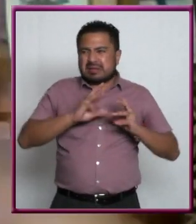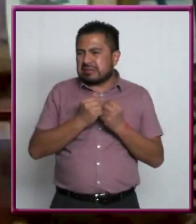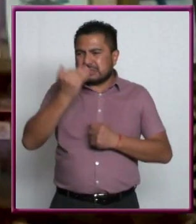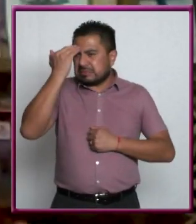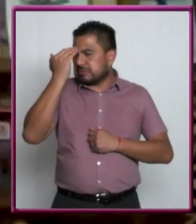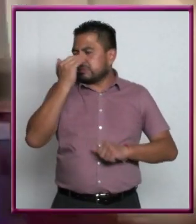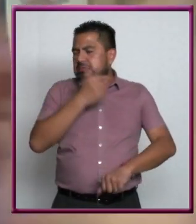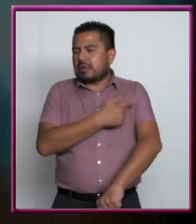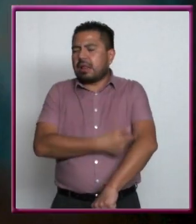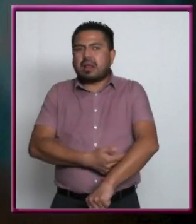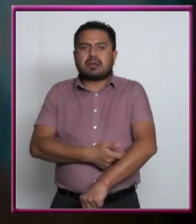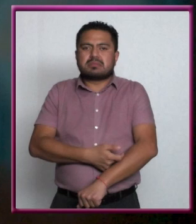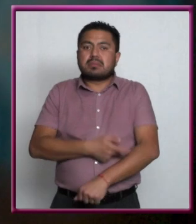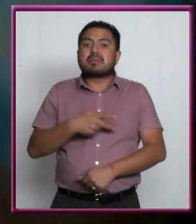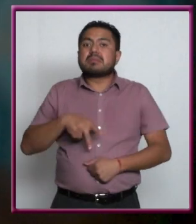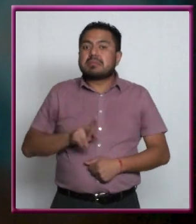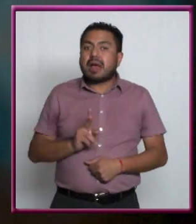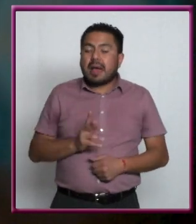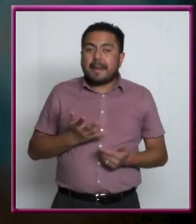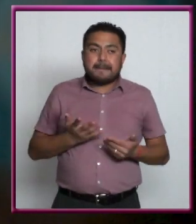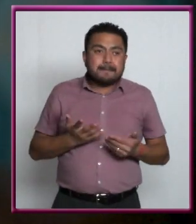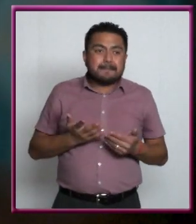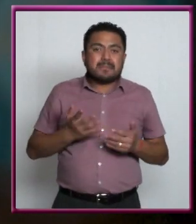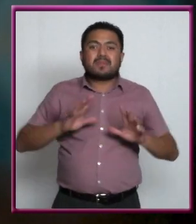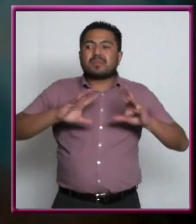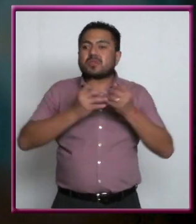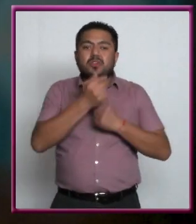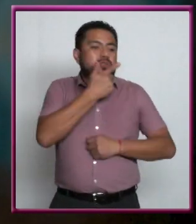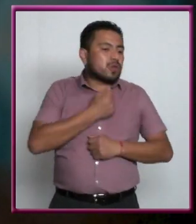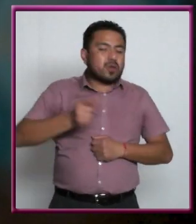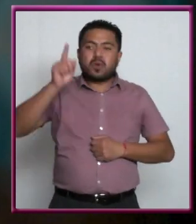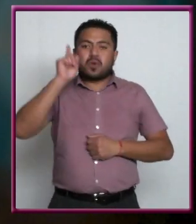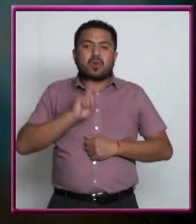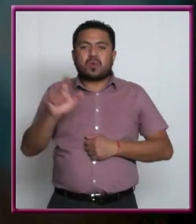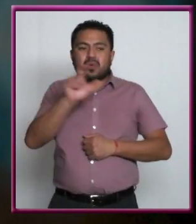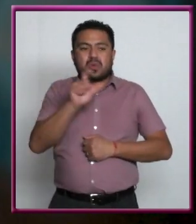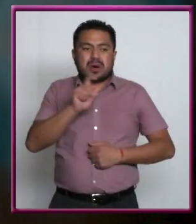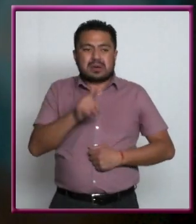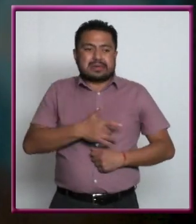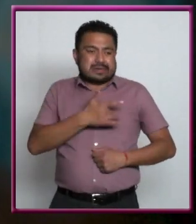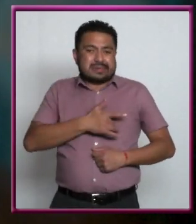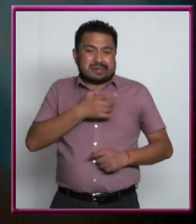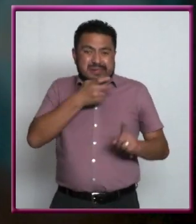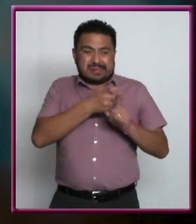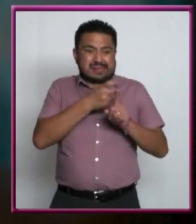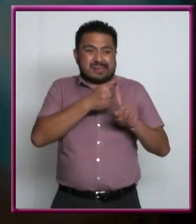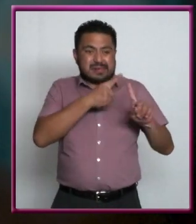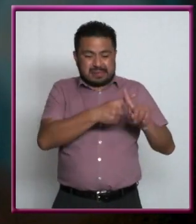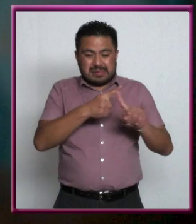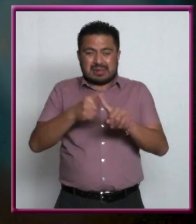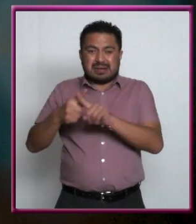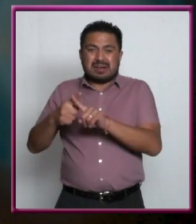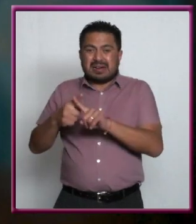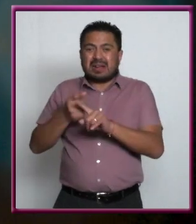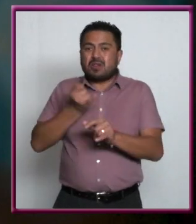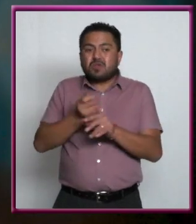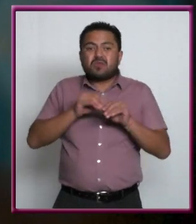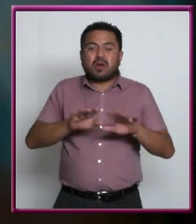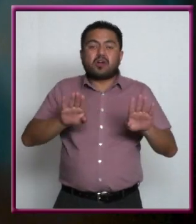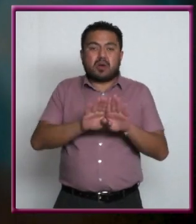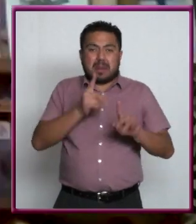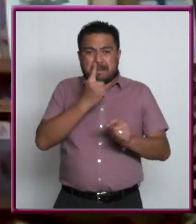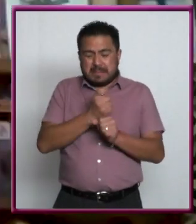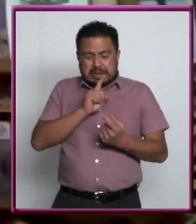inmensa y duran mucho tiempo. Y entonces, chicos y chicas, cuando tienen esta pornografía o